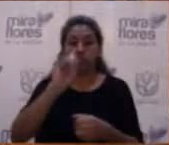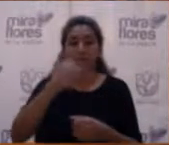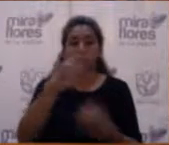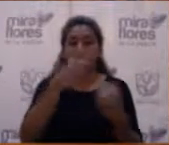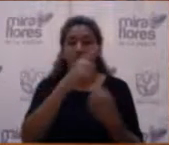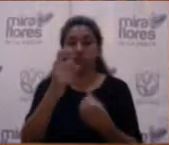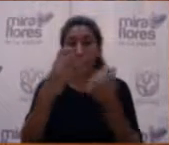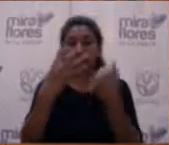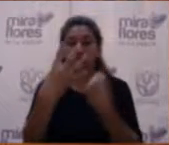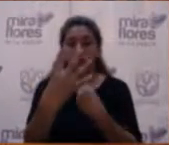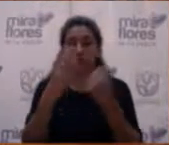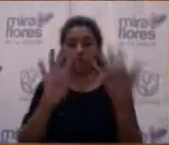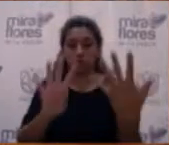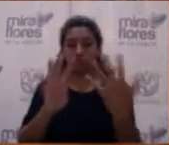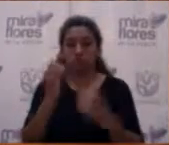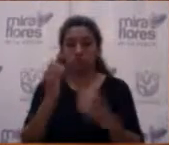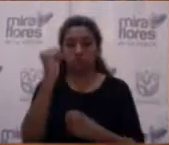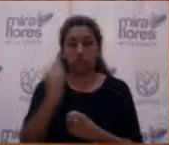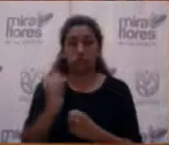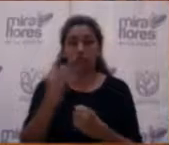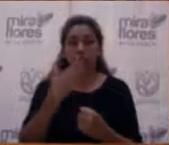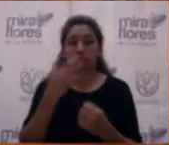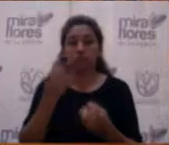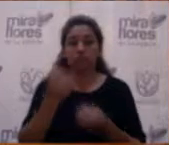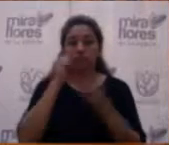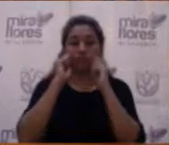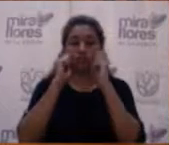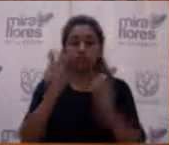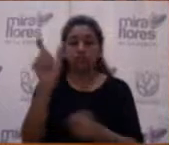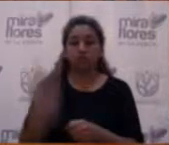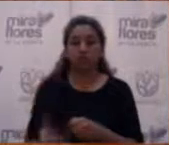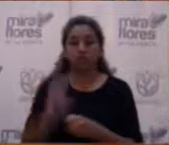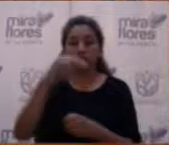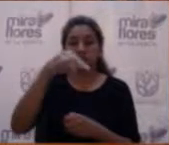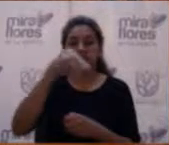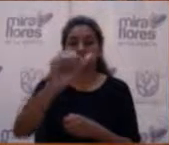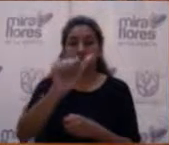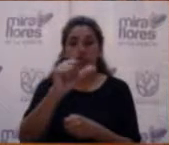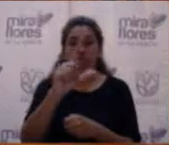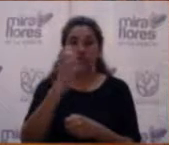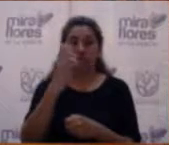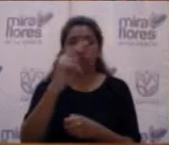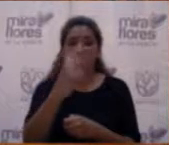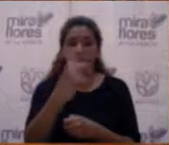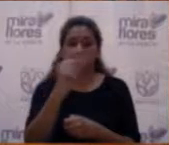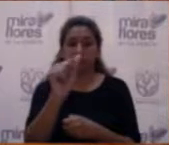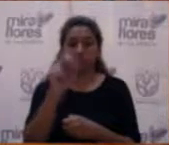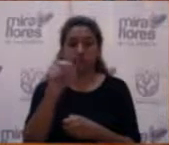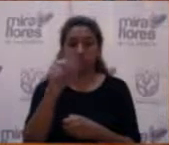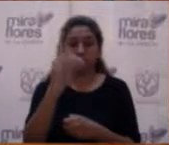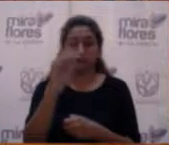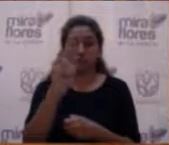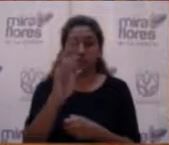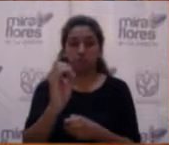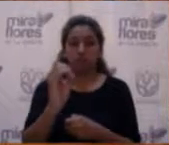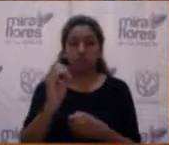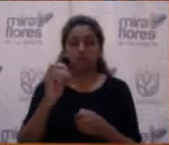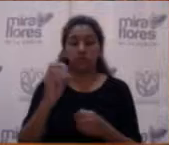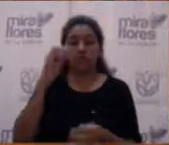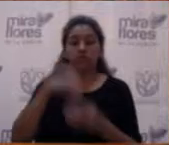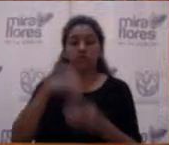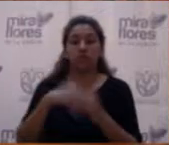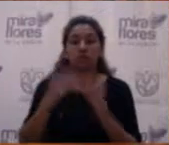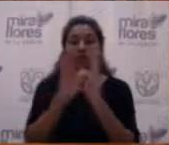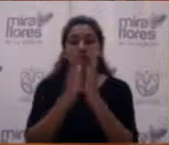1.149 soles ofrecidos por el señor Alessandro Martín Chipulina Quiñones para su uso en la sala de